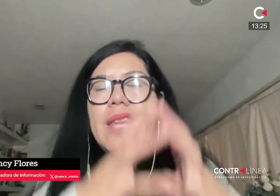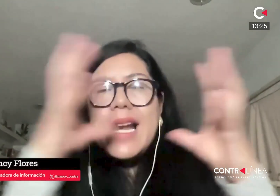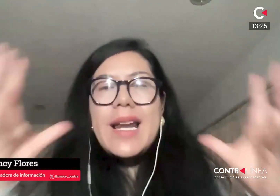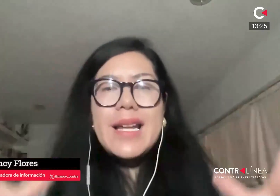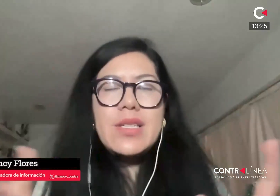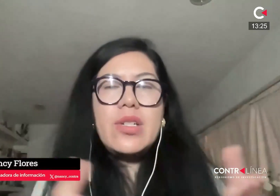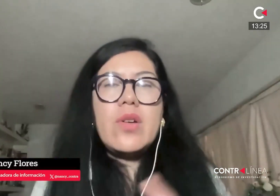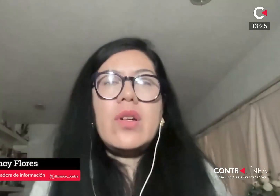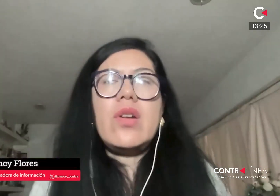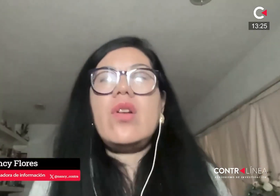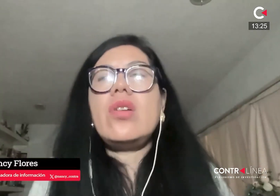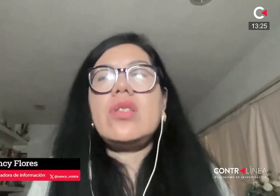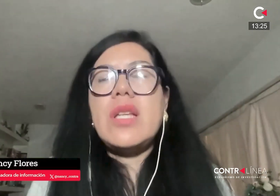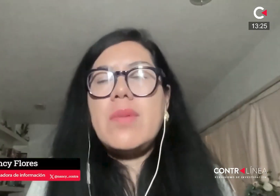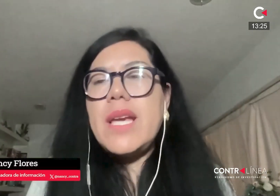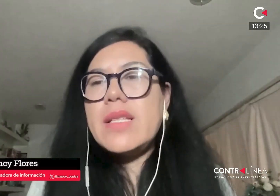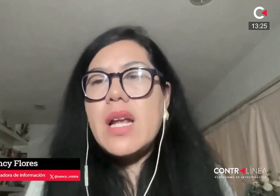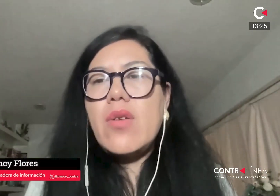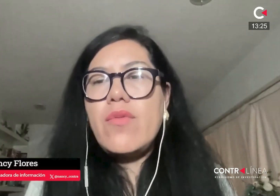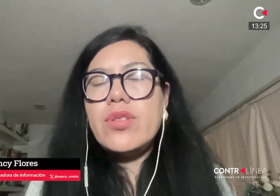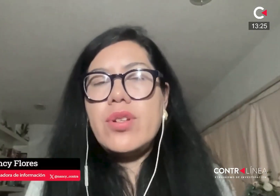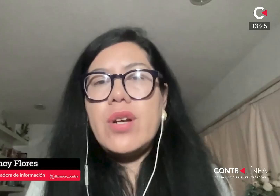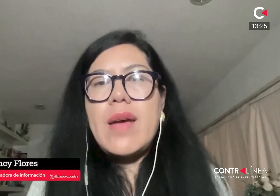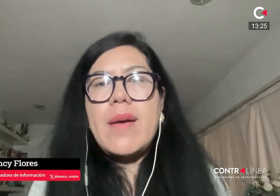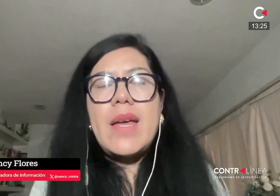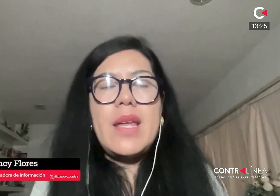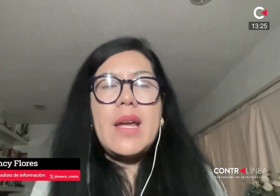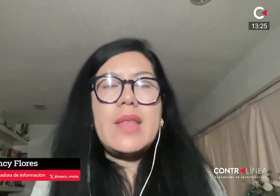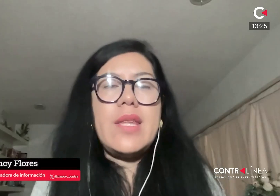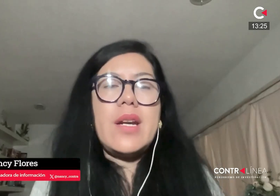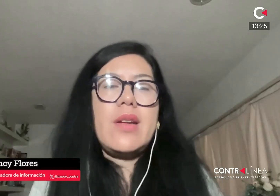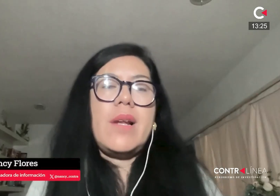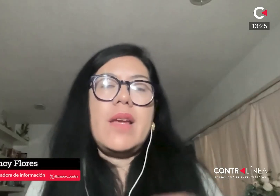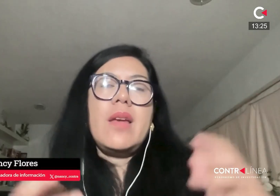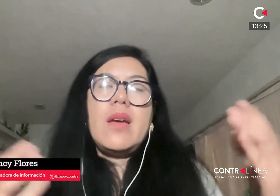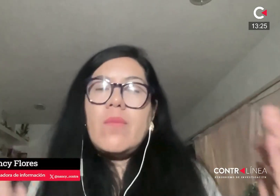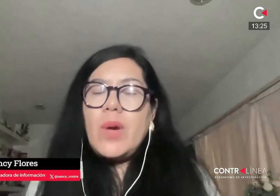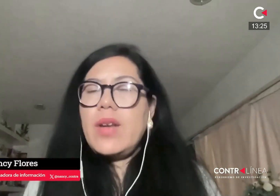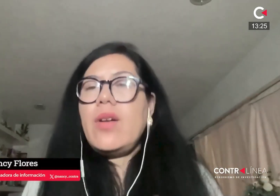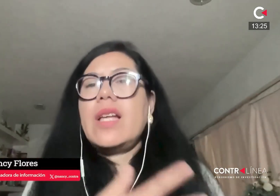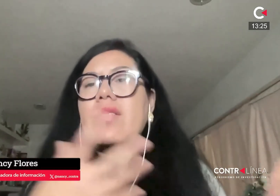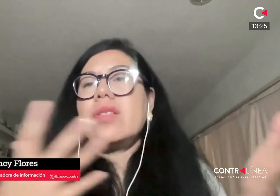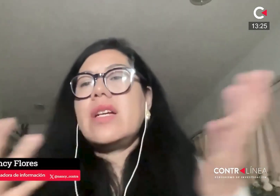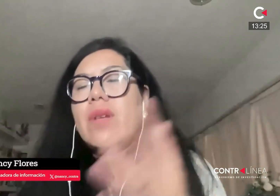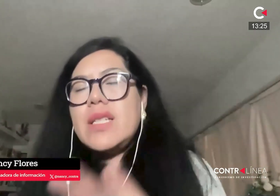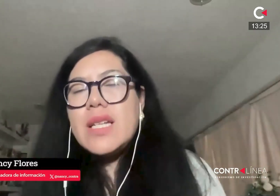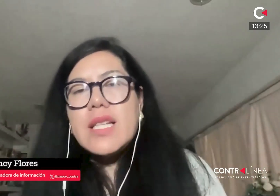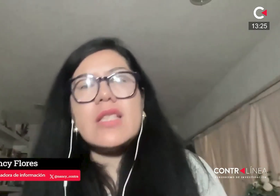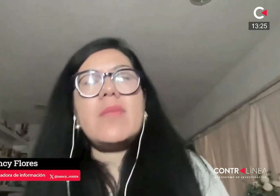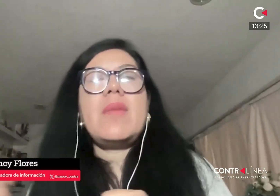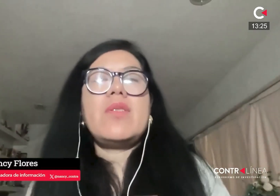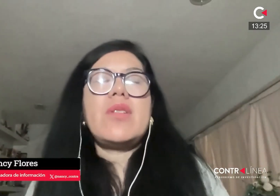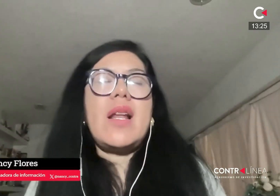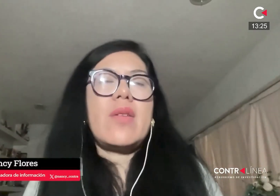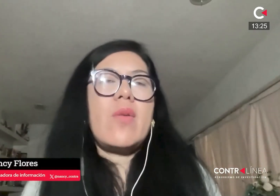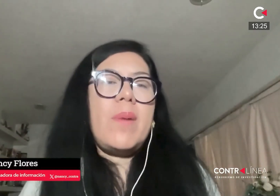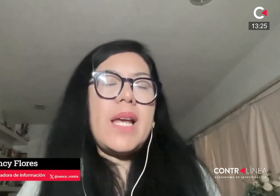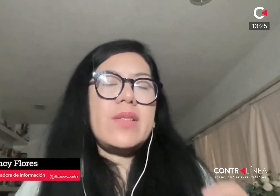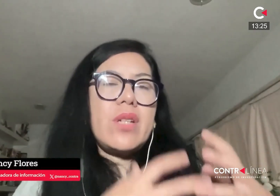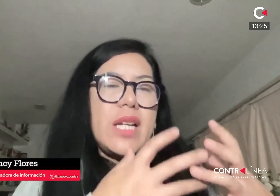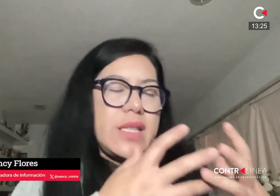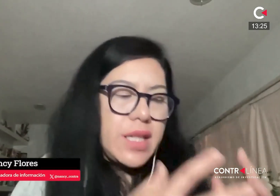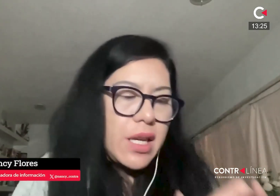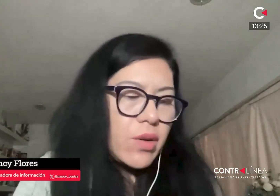de la nación, no servía, ya no funcionaba, era terrible. Bueno, las consecuencias las vemos a